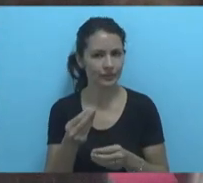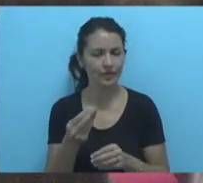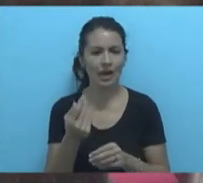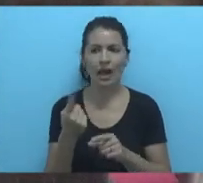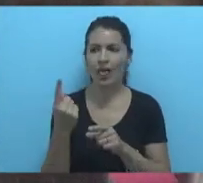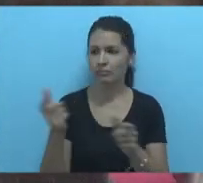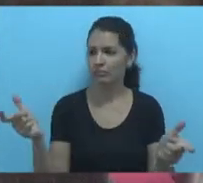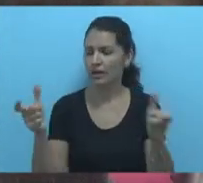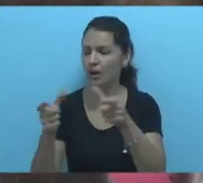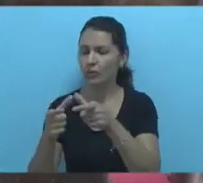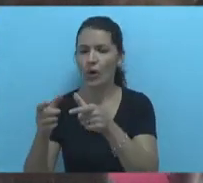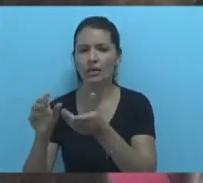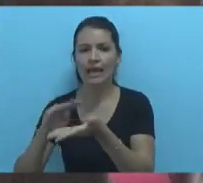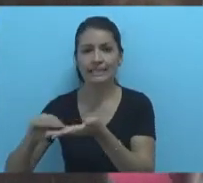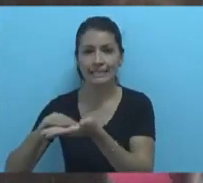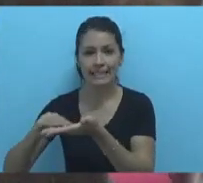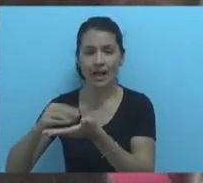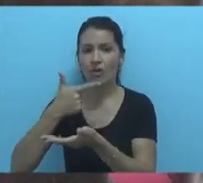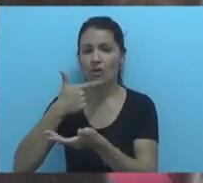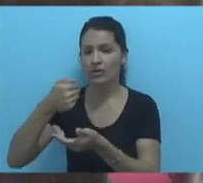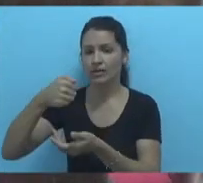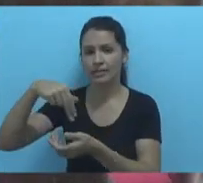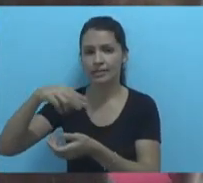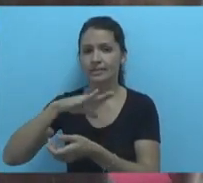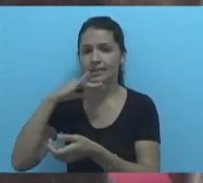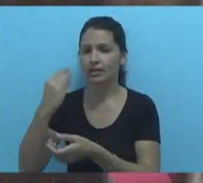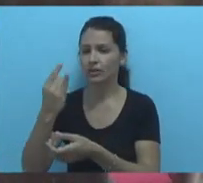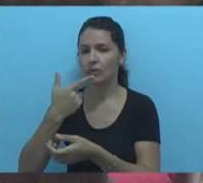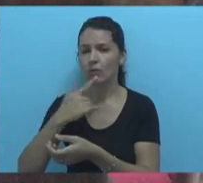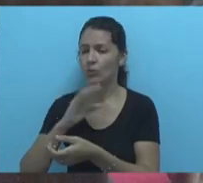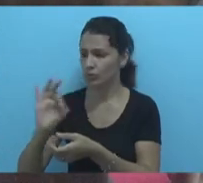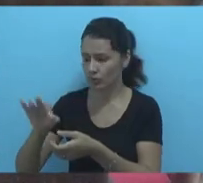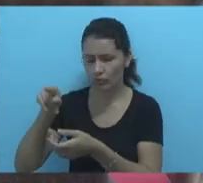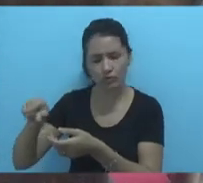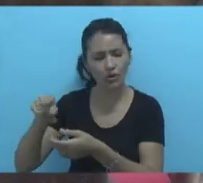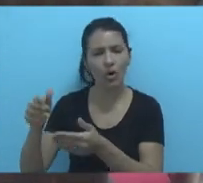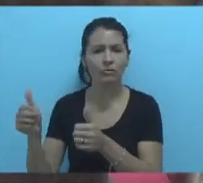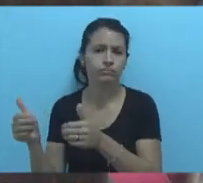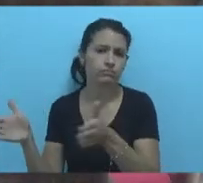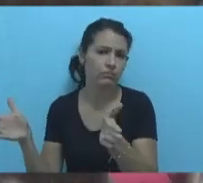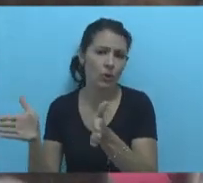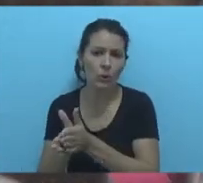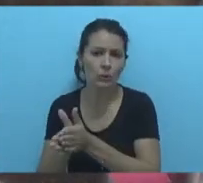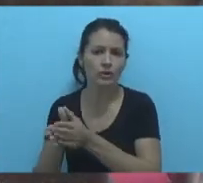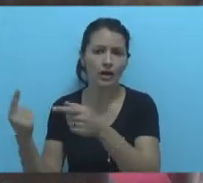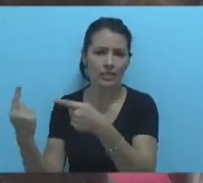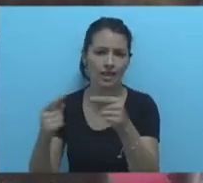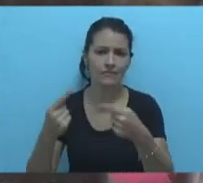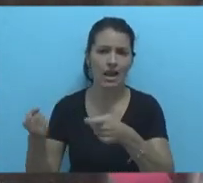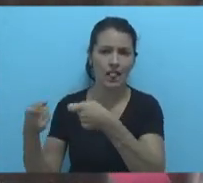del departamento San Justo, conjuntamente con diferentes instituciones intermedias de